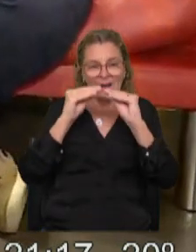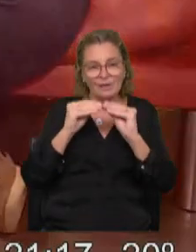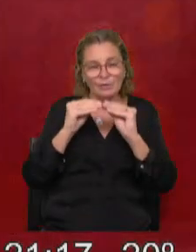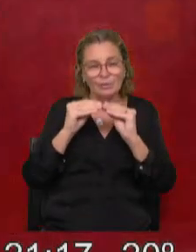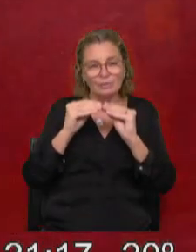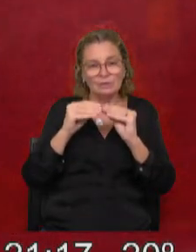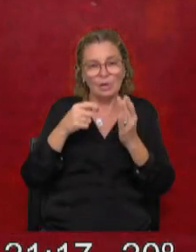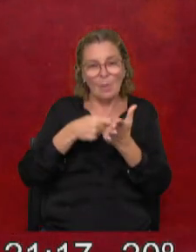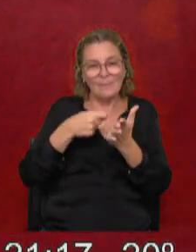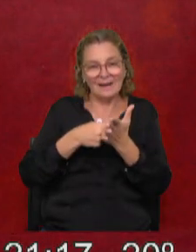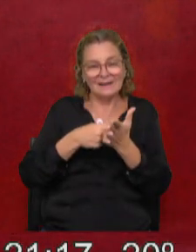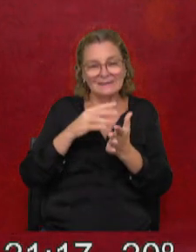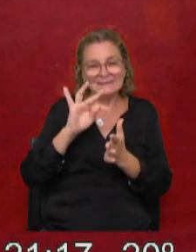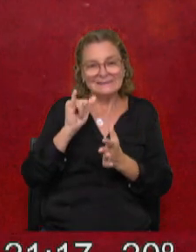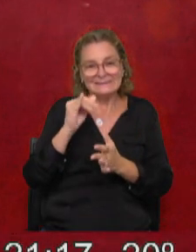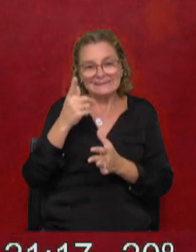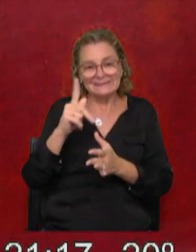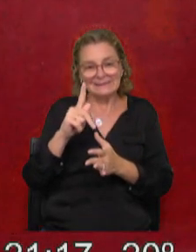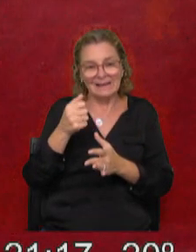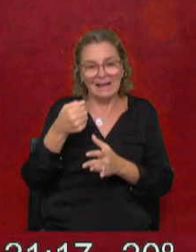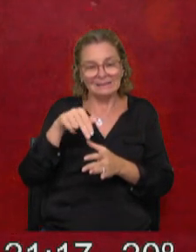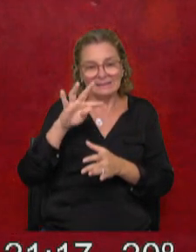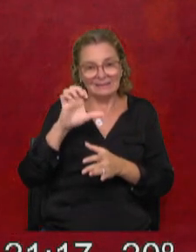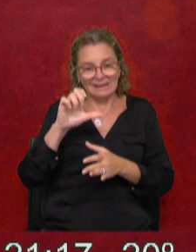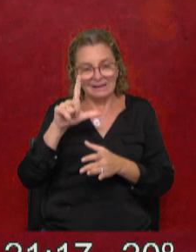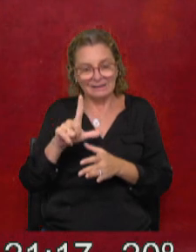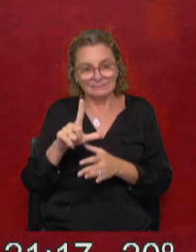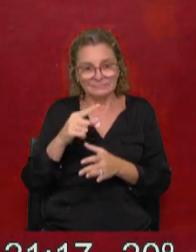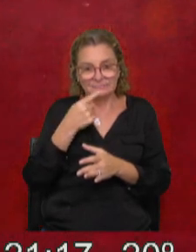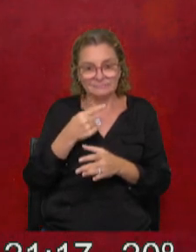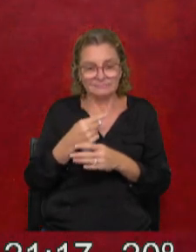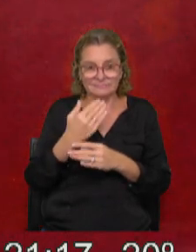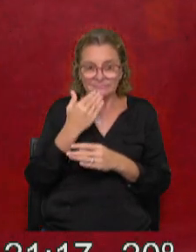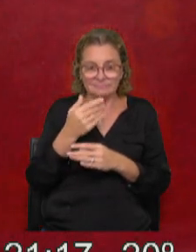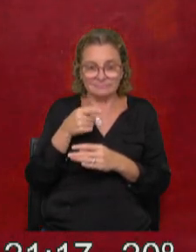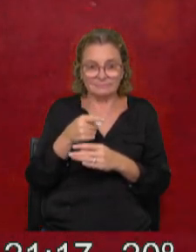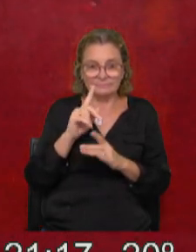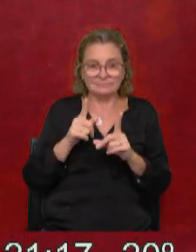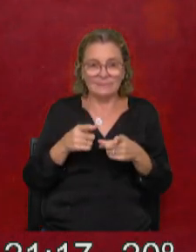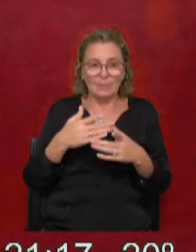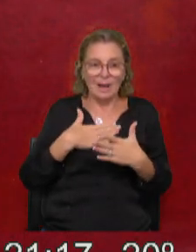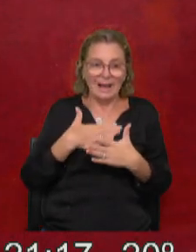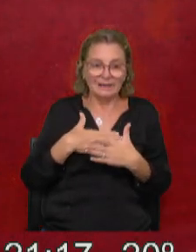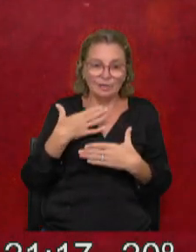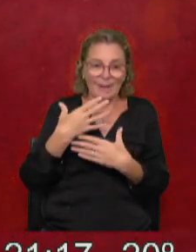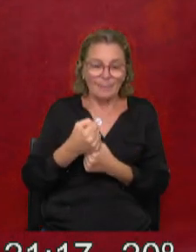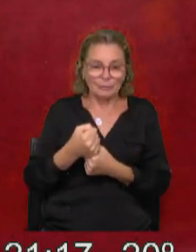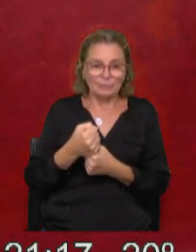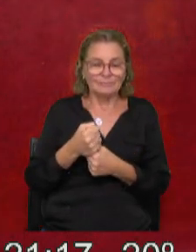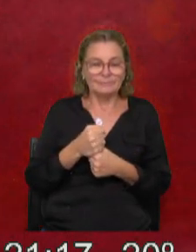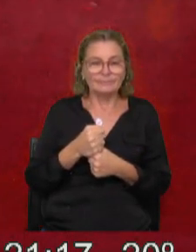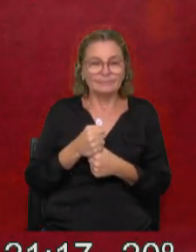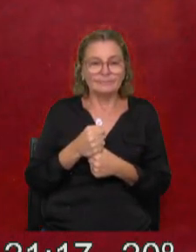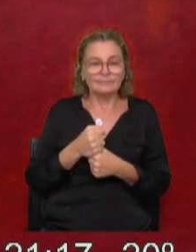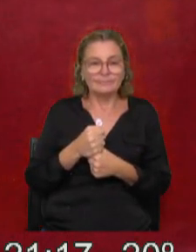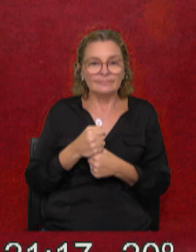por Ticantel. ¿Y qué vamos a hacer? Están volando, aparte que se apure la gente porque están marchando, gracias a eso también por el cariño y el apoyo que nos están brindando. ¿Y qué vamos a